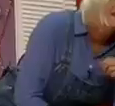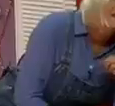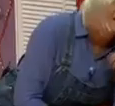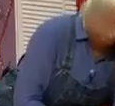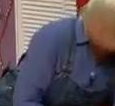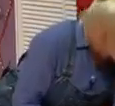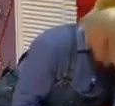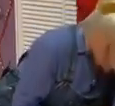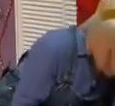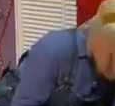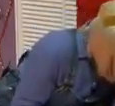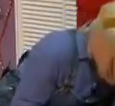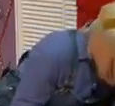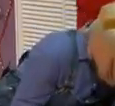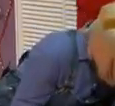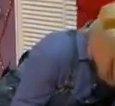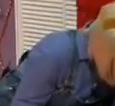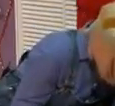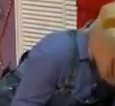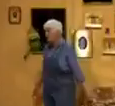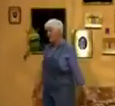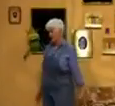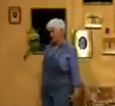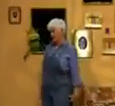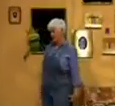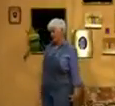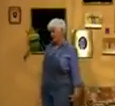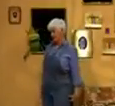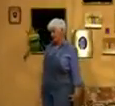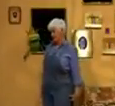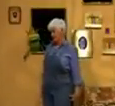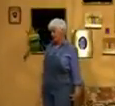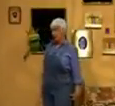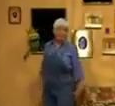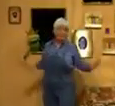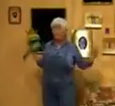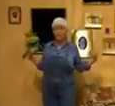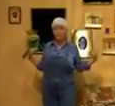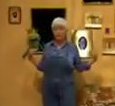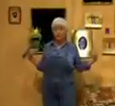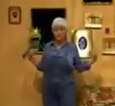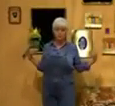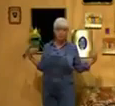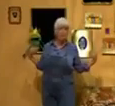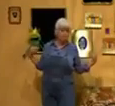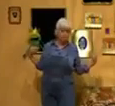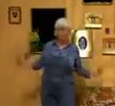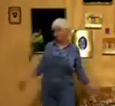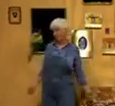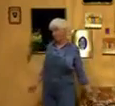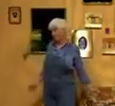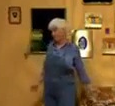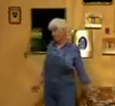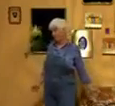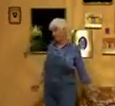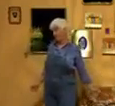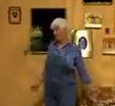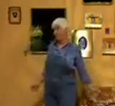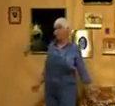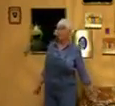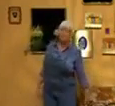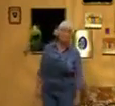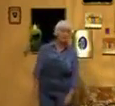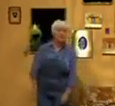a hacer otra cosa, te distraes y ya no nos escuchas. Los hermanos muy molestos, por supuesto. Sí. Nunca nos siempre